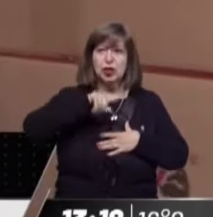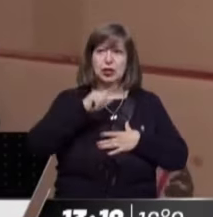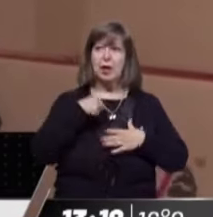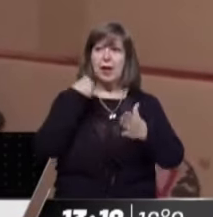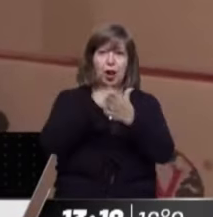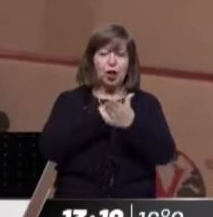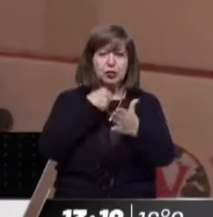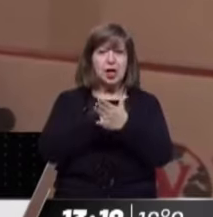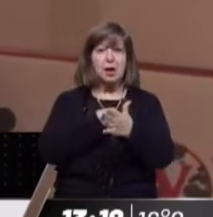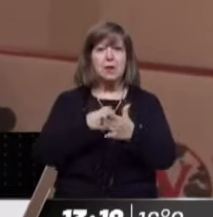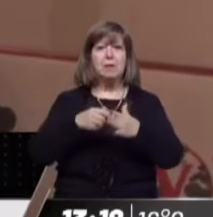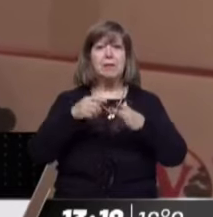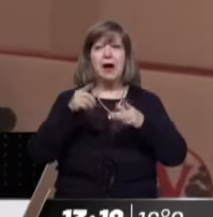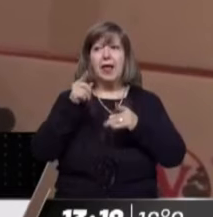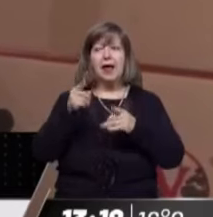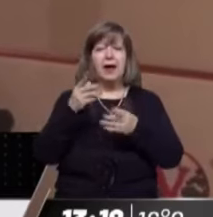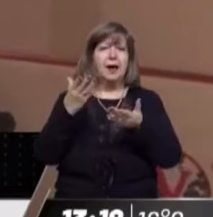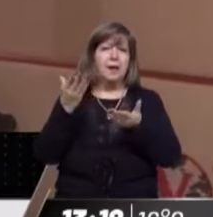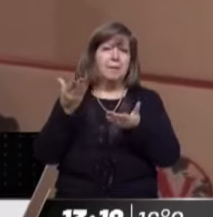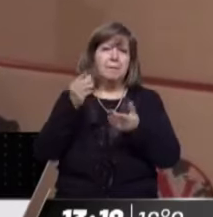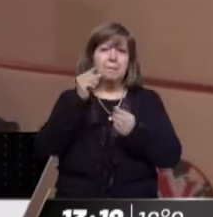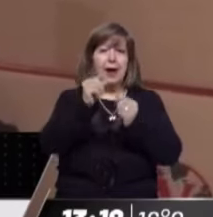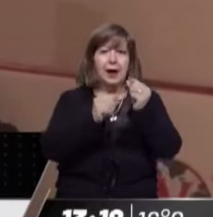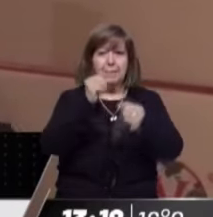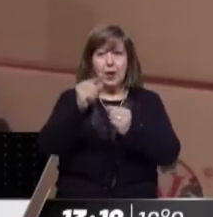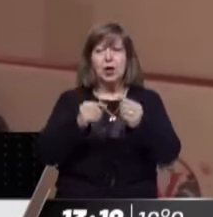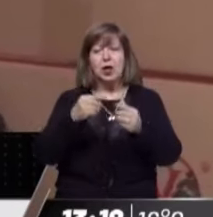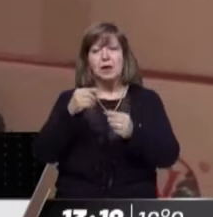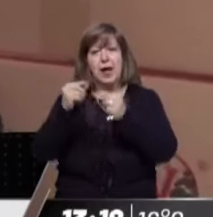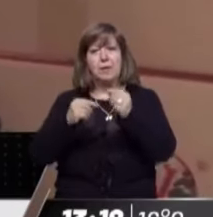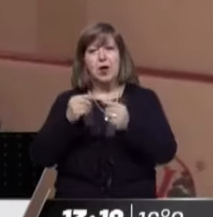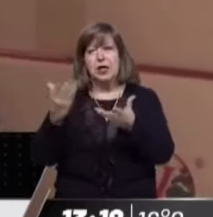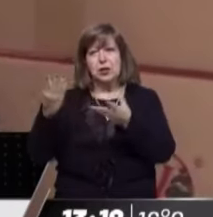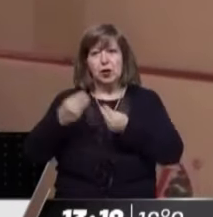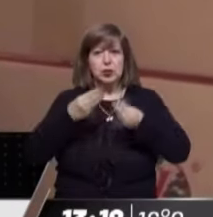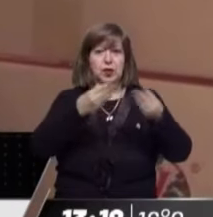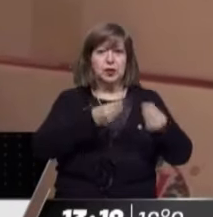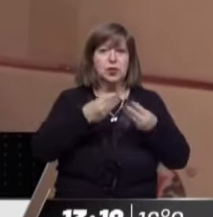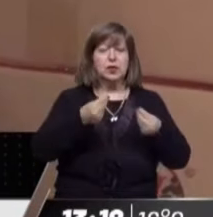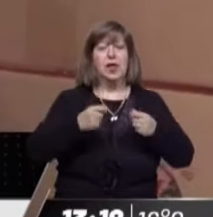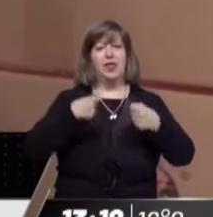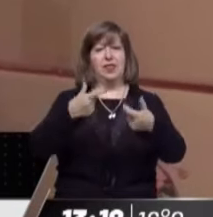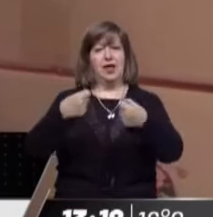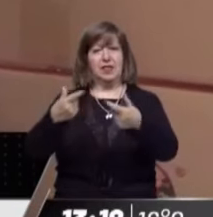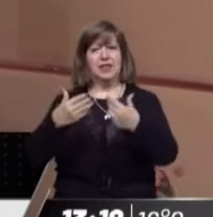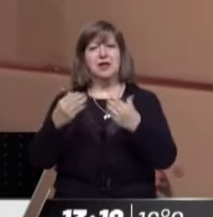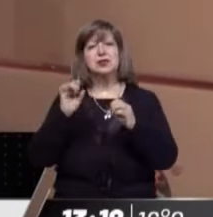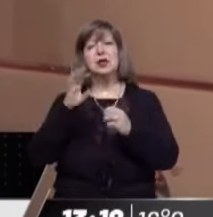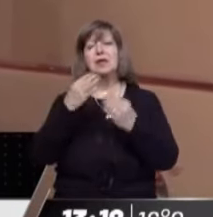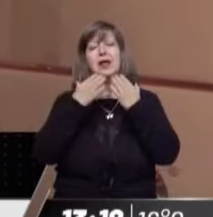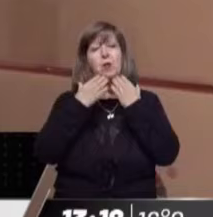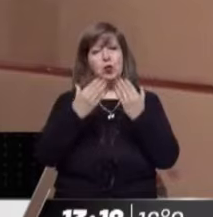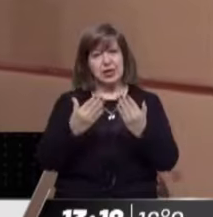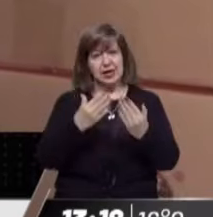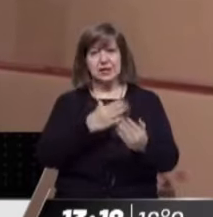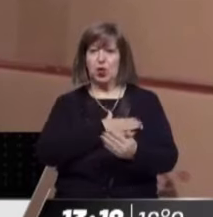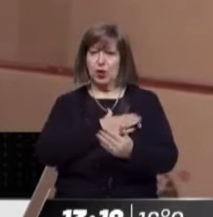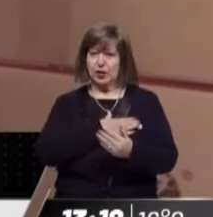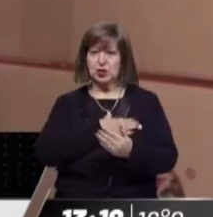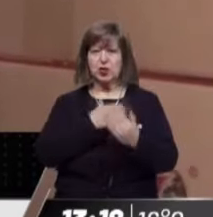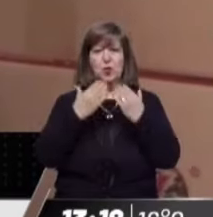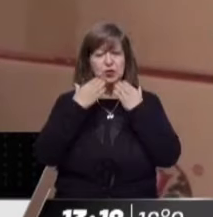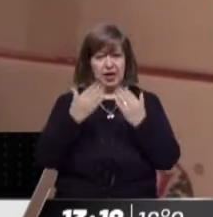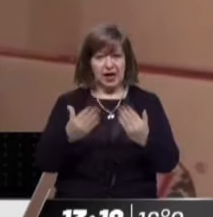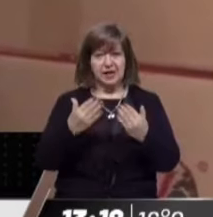que las cosas sucedan la verdad que no cuesta mucho y la verdad que que nada más que agradecer de todo corazón